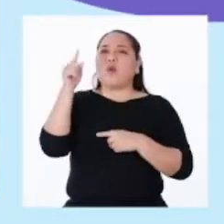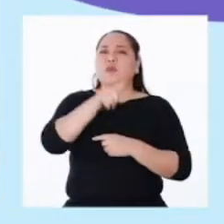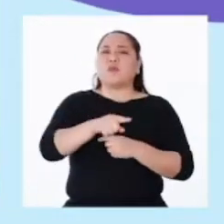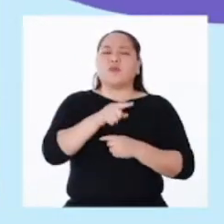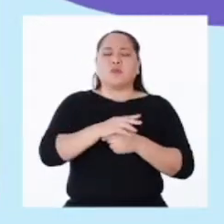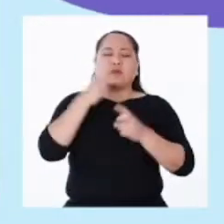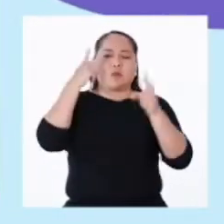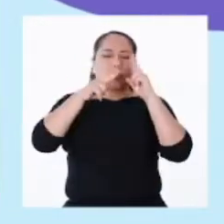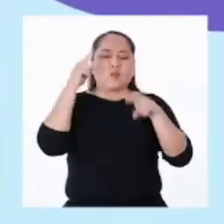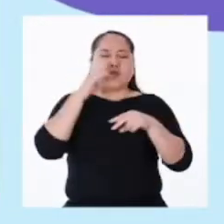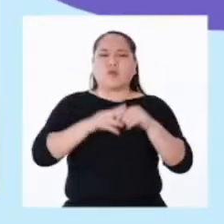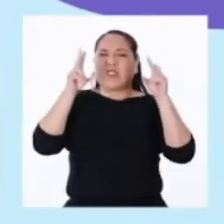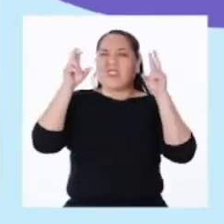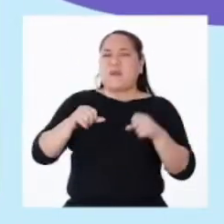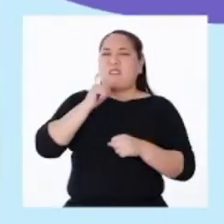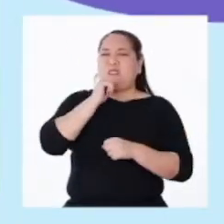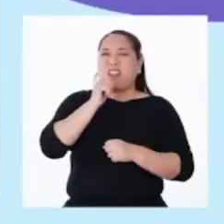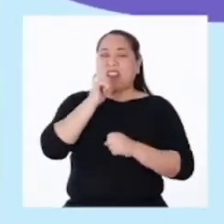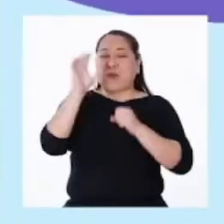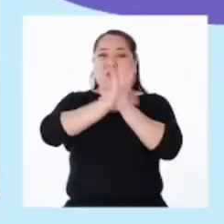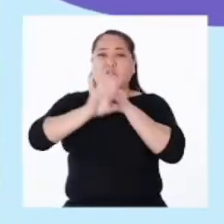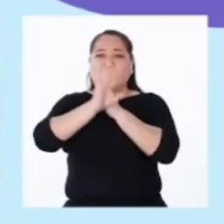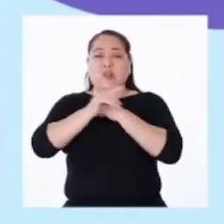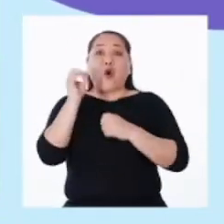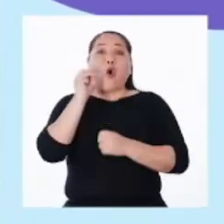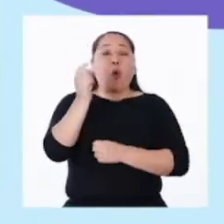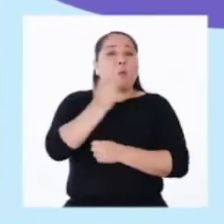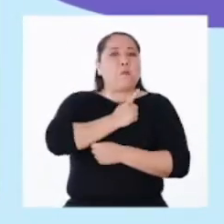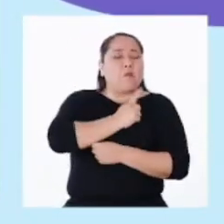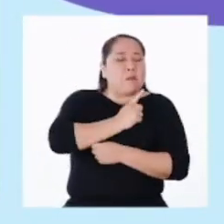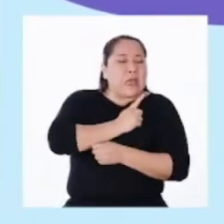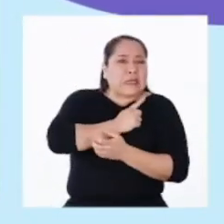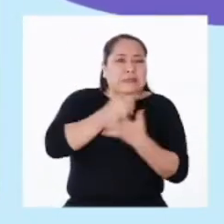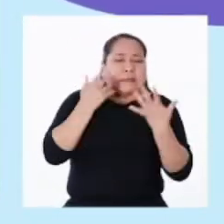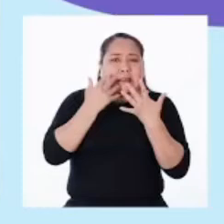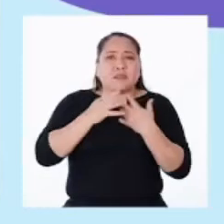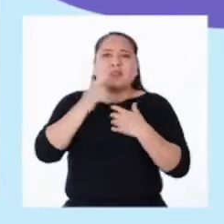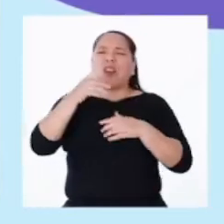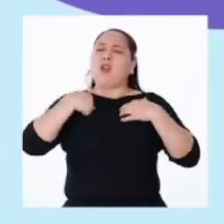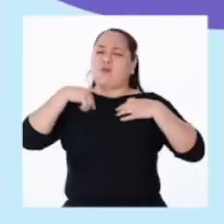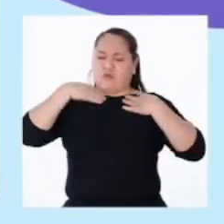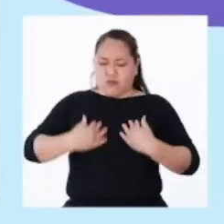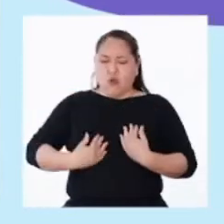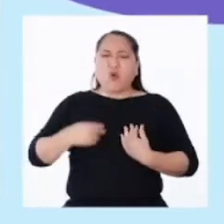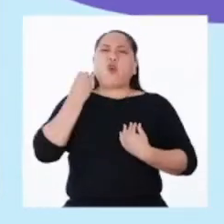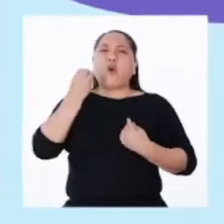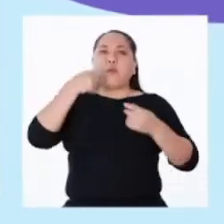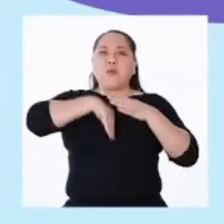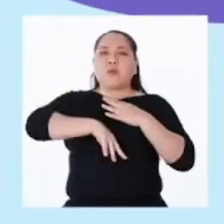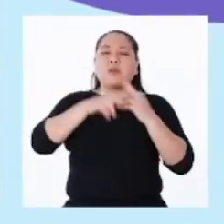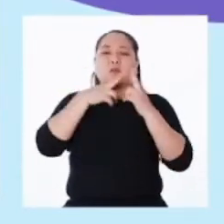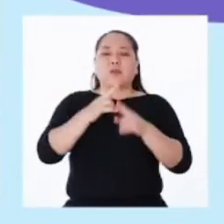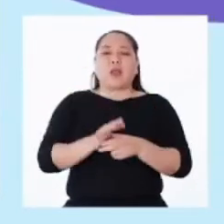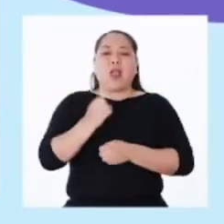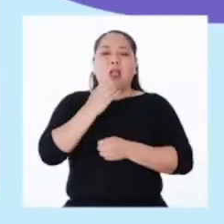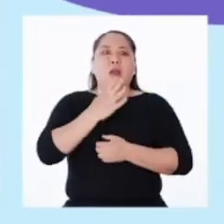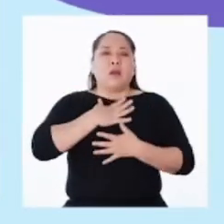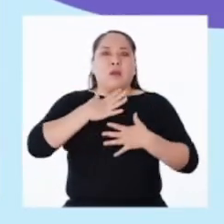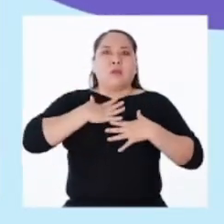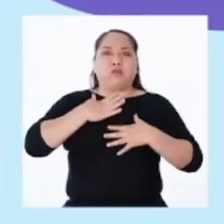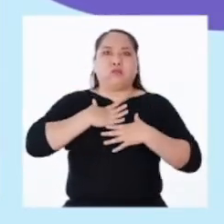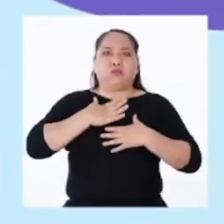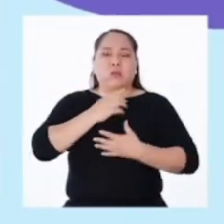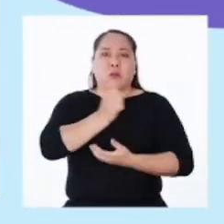veces agitación, palpitaciones, sudoración. Además, una vez mi hermano se quedó como